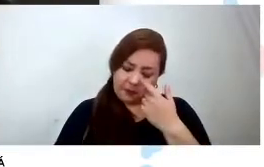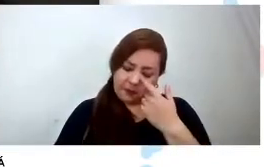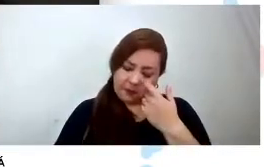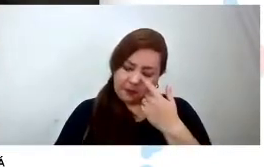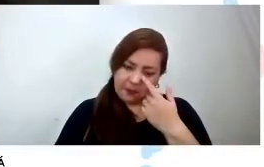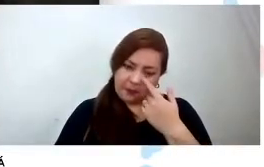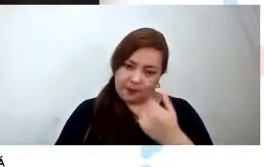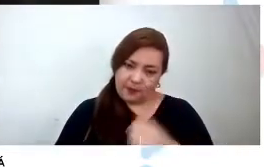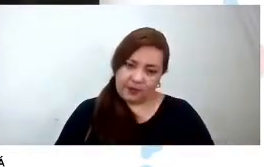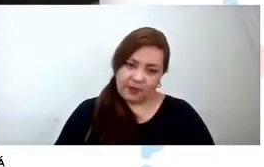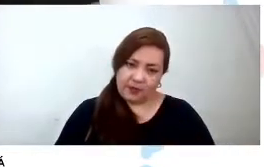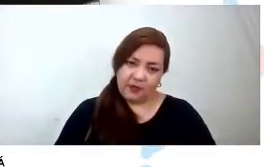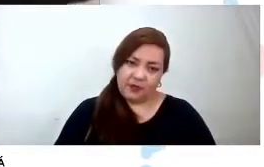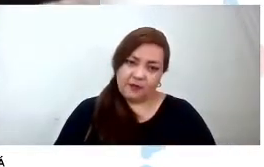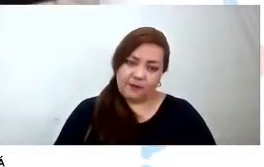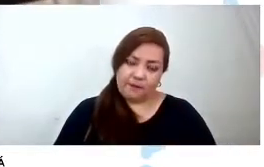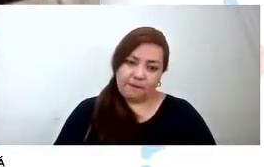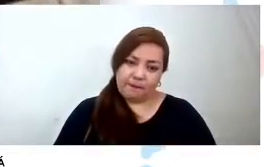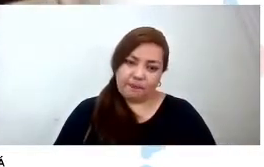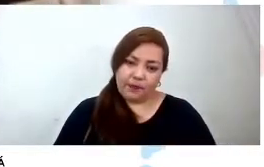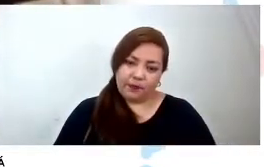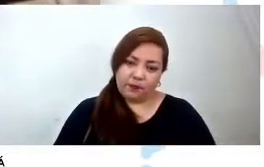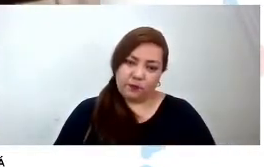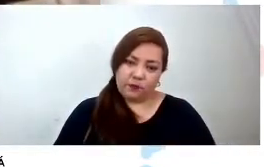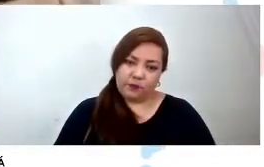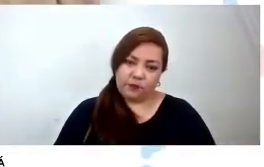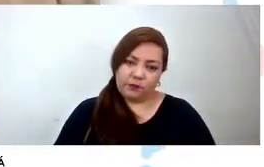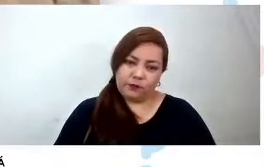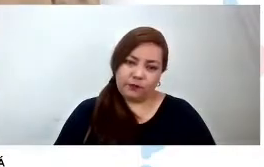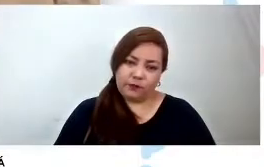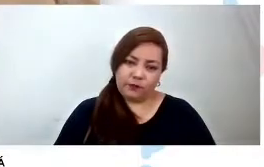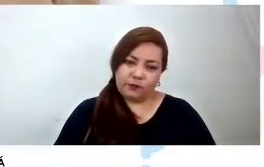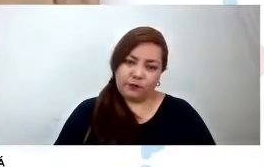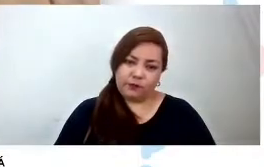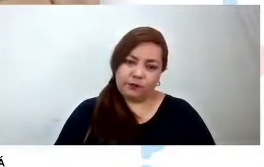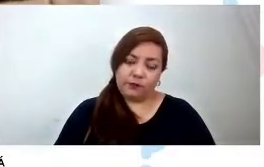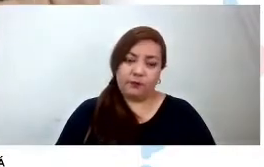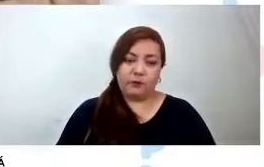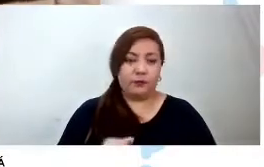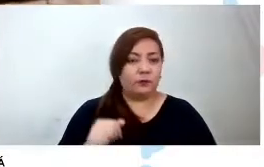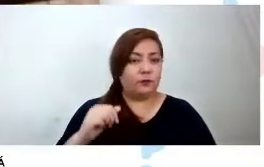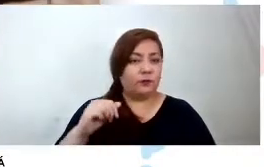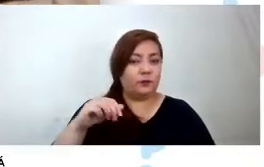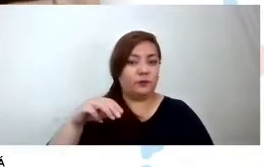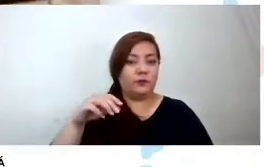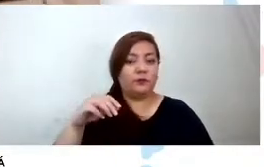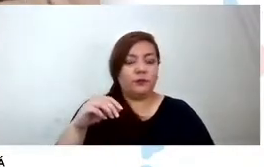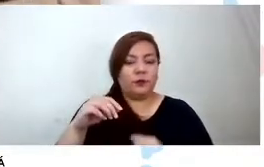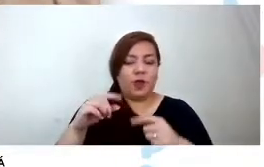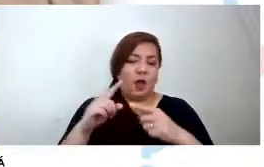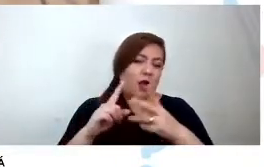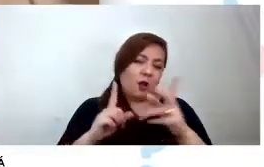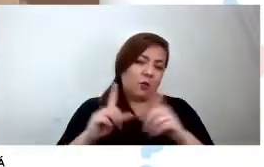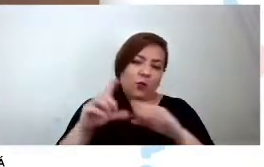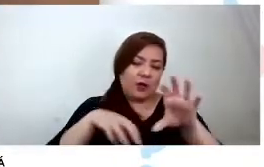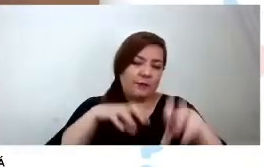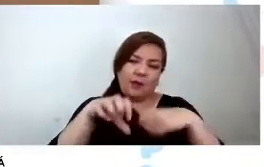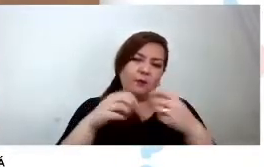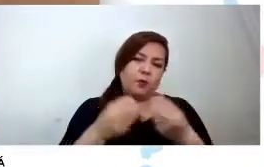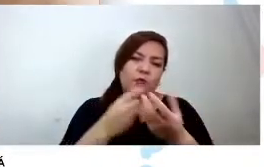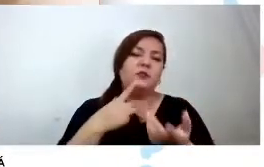con géneros tan interesantes como los Megatherium, ¿no? Esta es la etiqueta